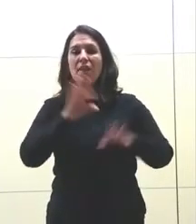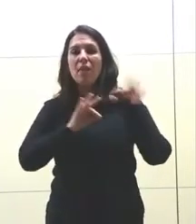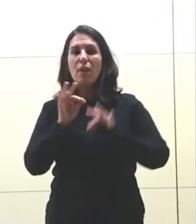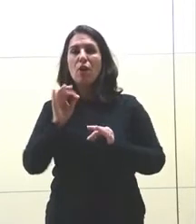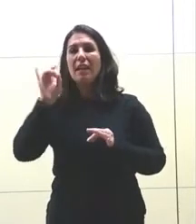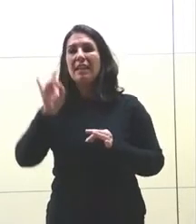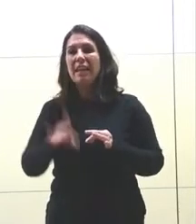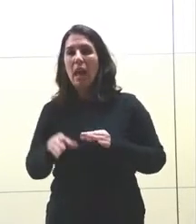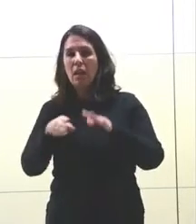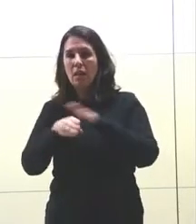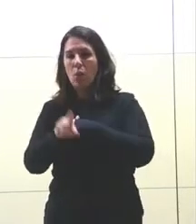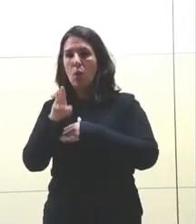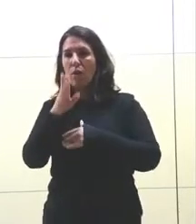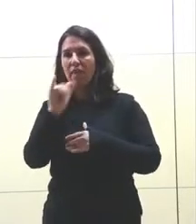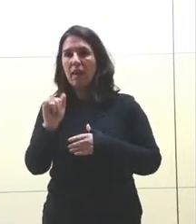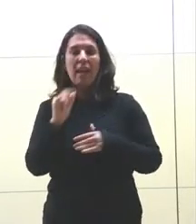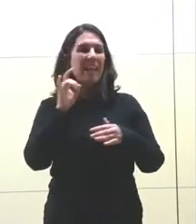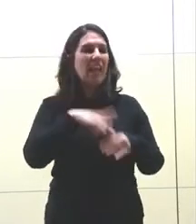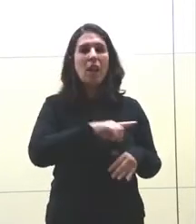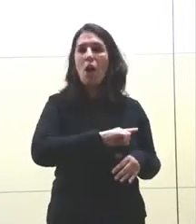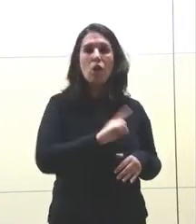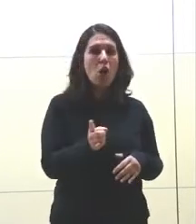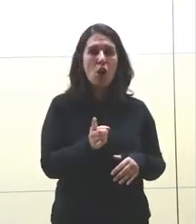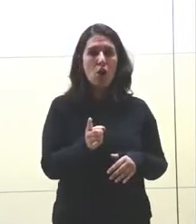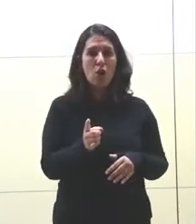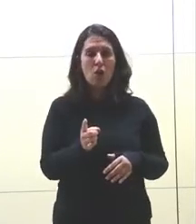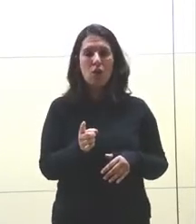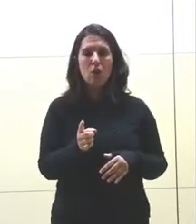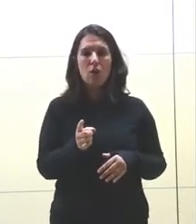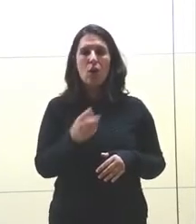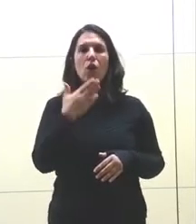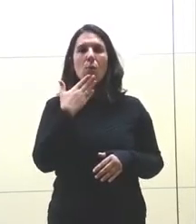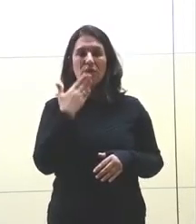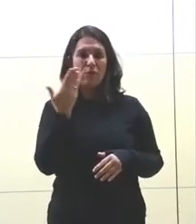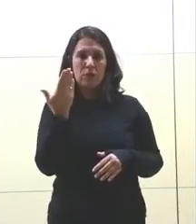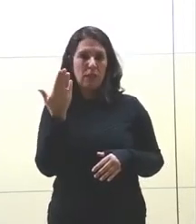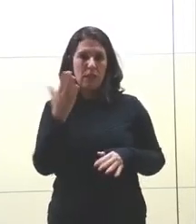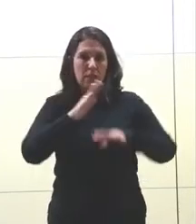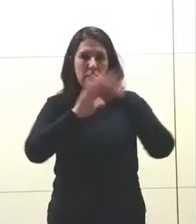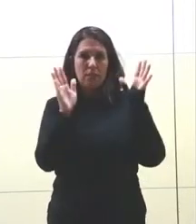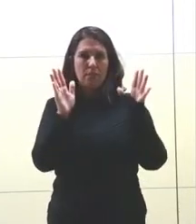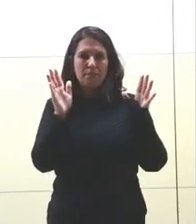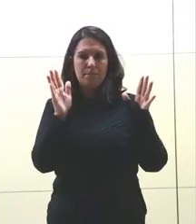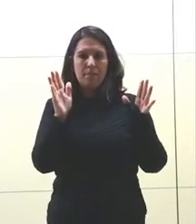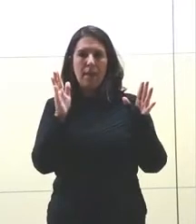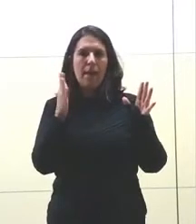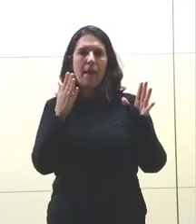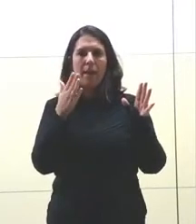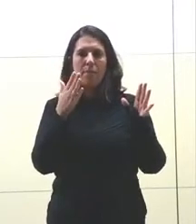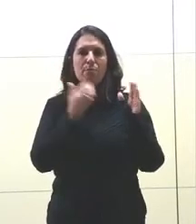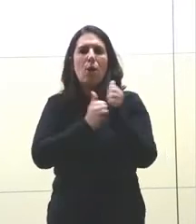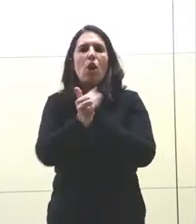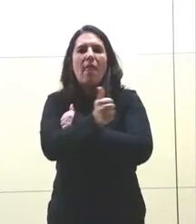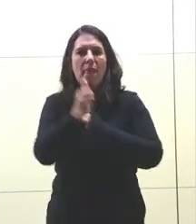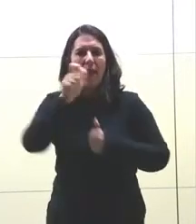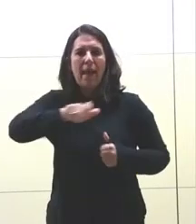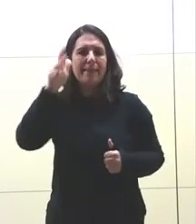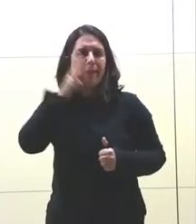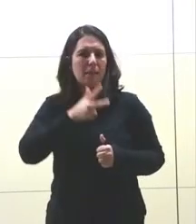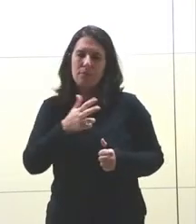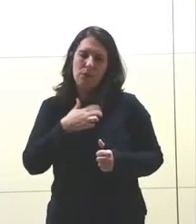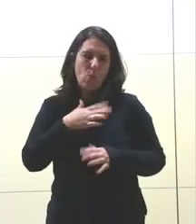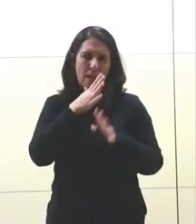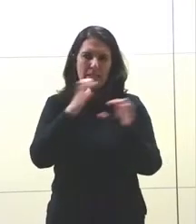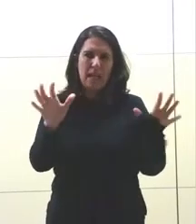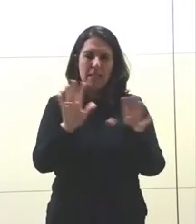entra en las unidades de cuidados intensivos, como si fuera una medicina catástrofe, pues eso es un desastre. Luego hay que proteger a los trabajadores